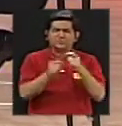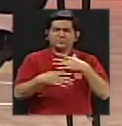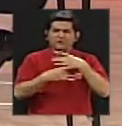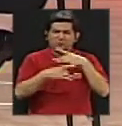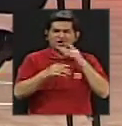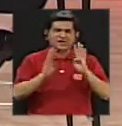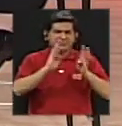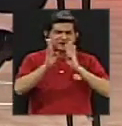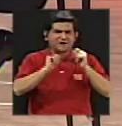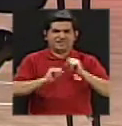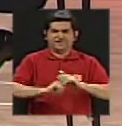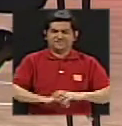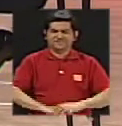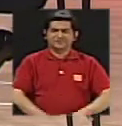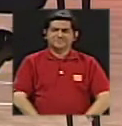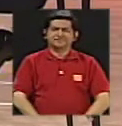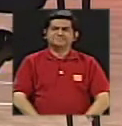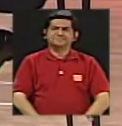que me interesaba tratar, que es,